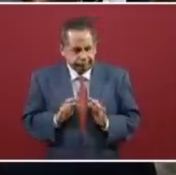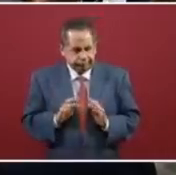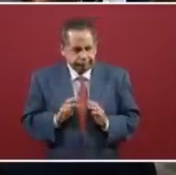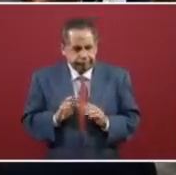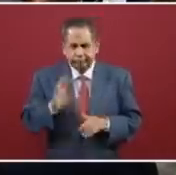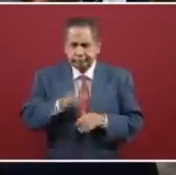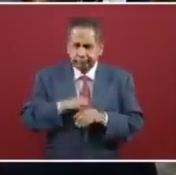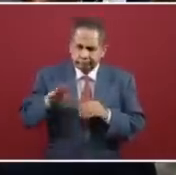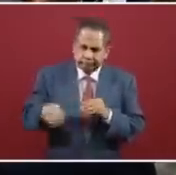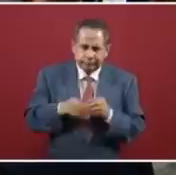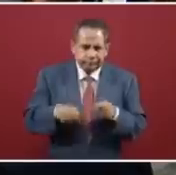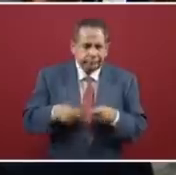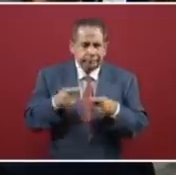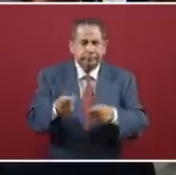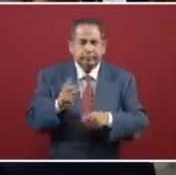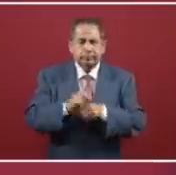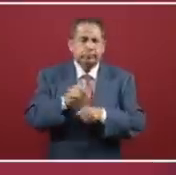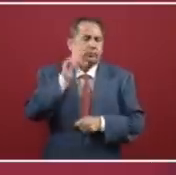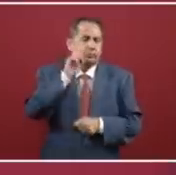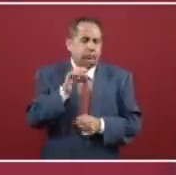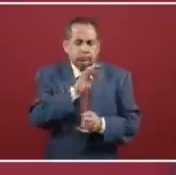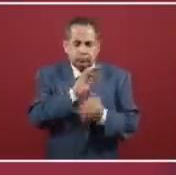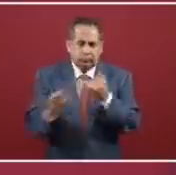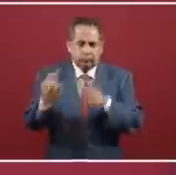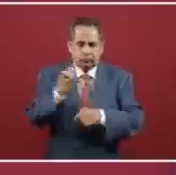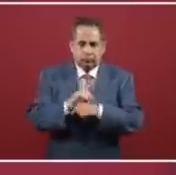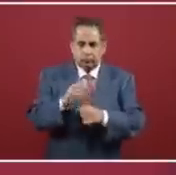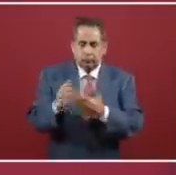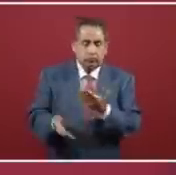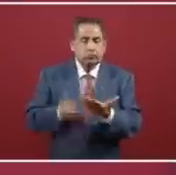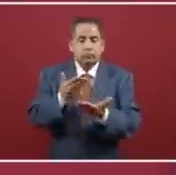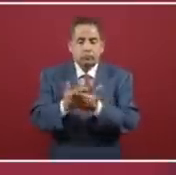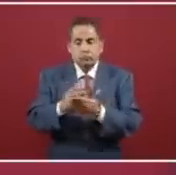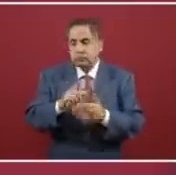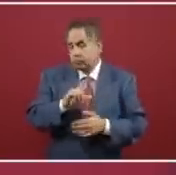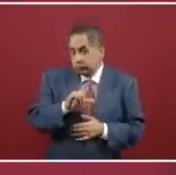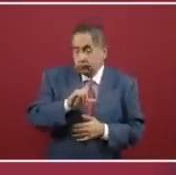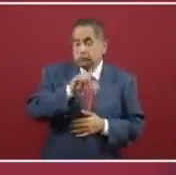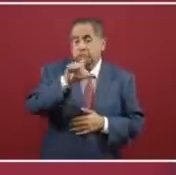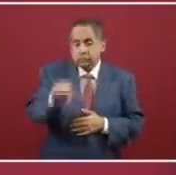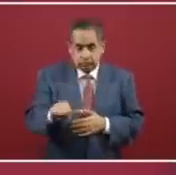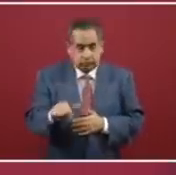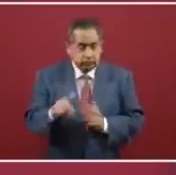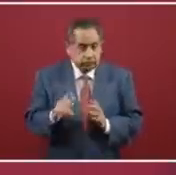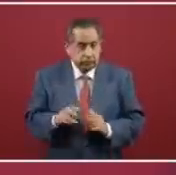y se va a entregar mañana la propuesta y luego